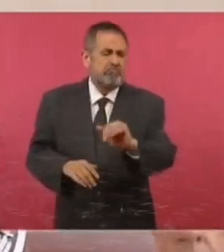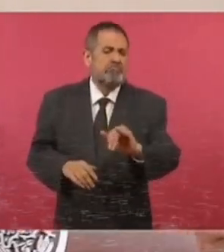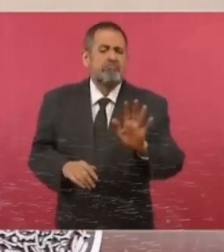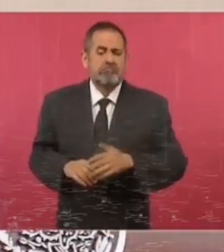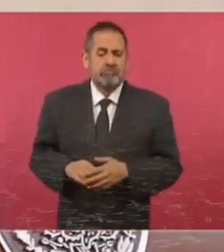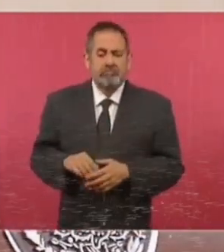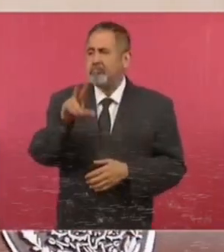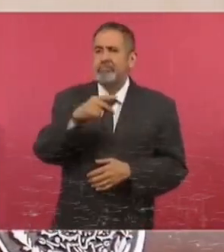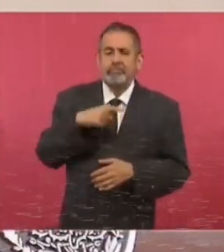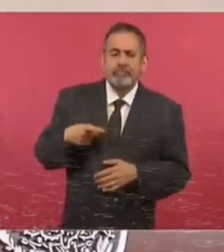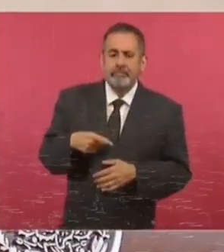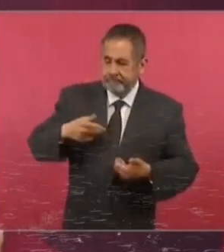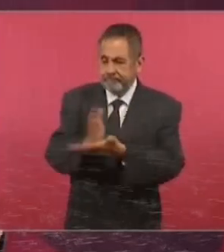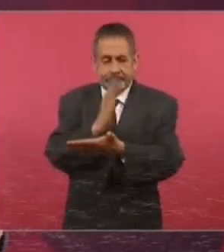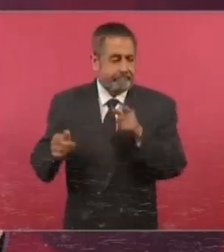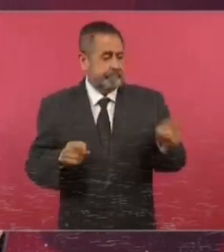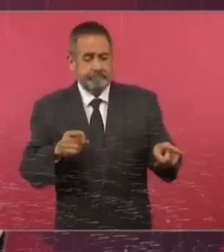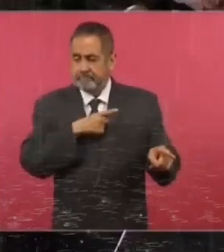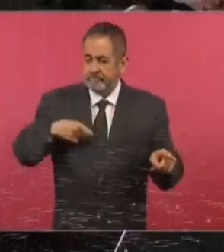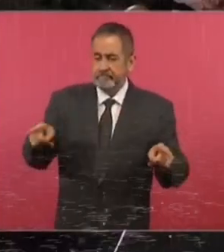de separar deudas.